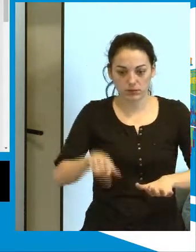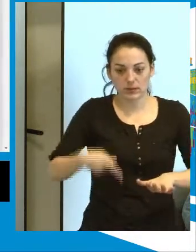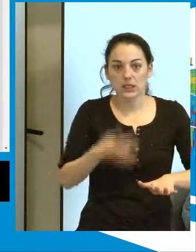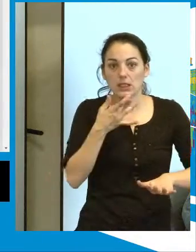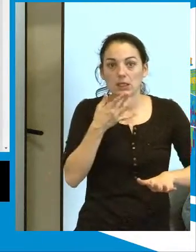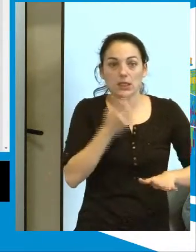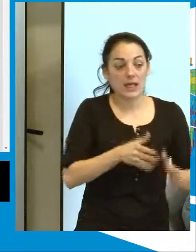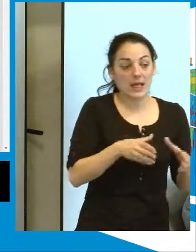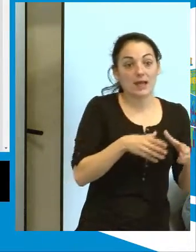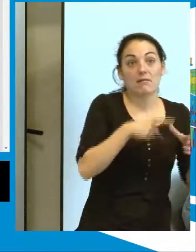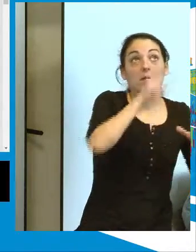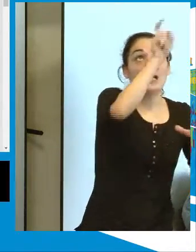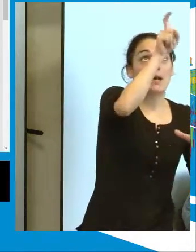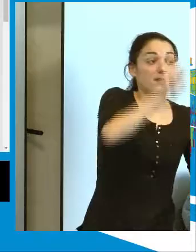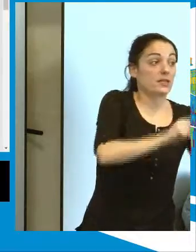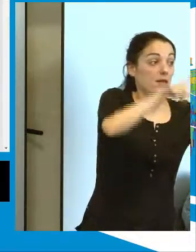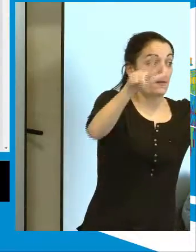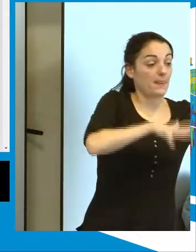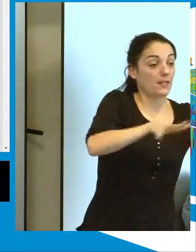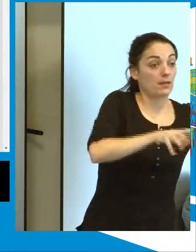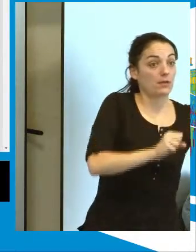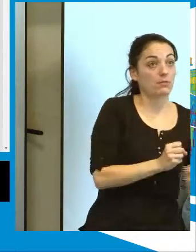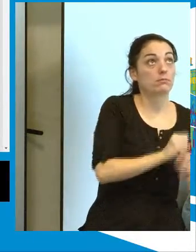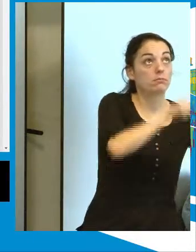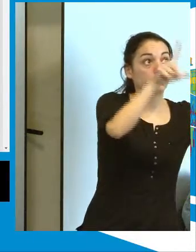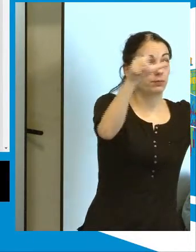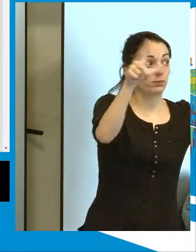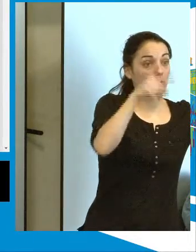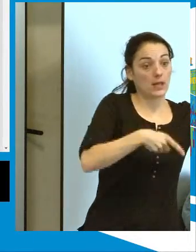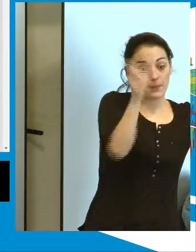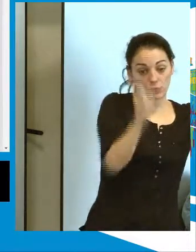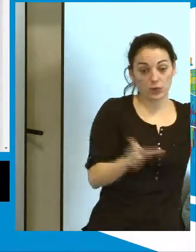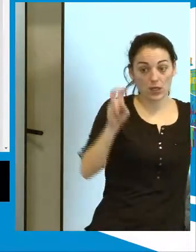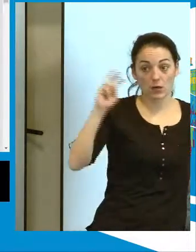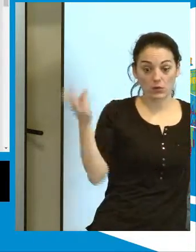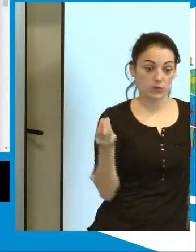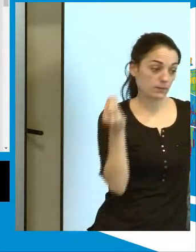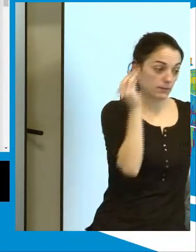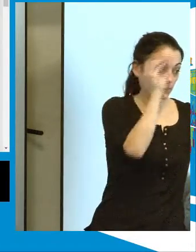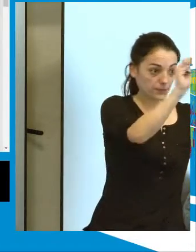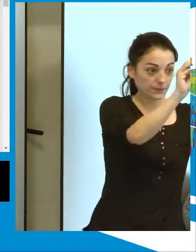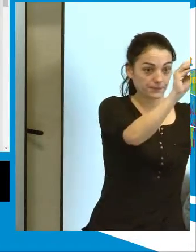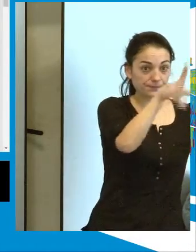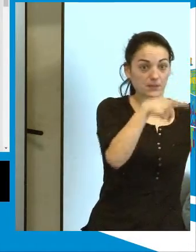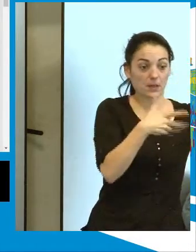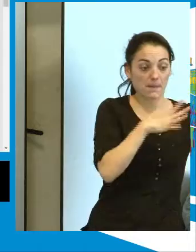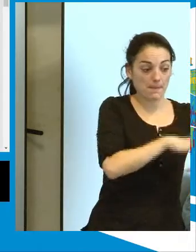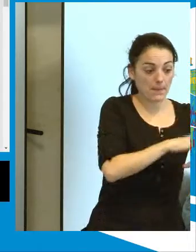estar activo, digamos, en la pestaña de activación para que, bueno, pues otra persona o en otro momento lo pueda